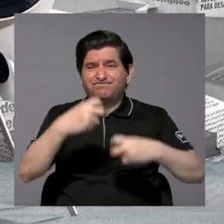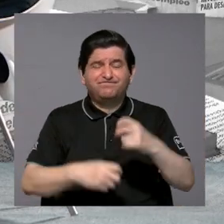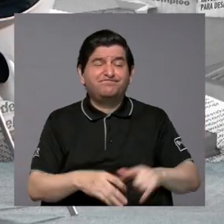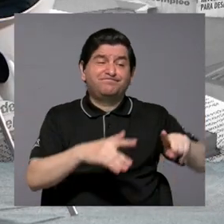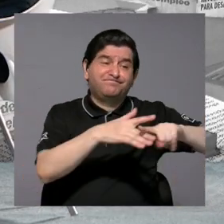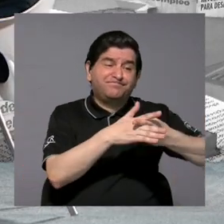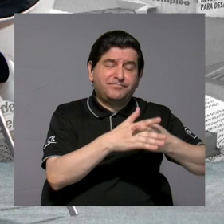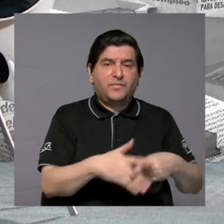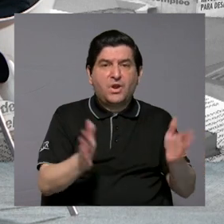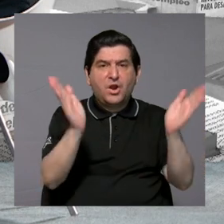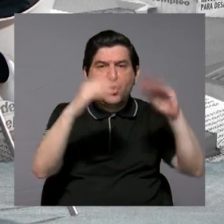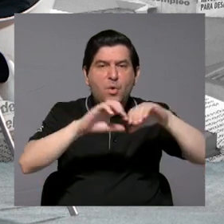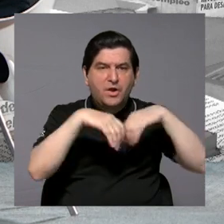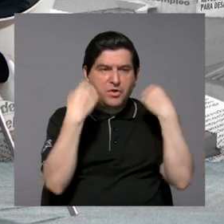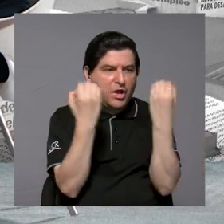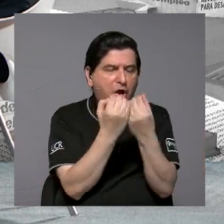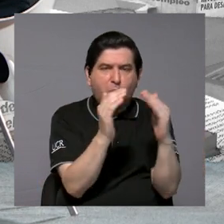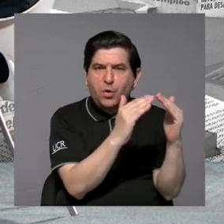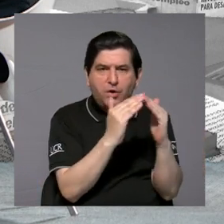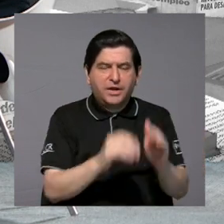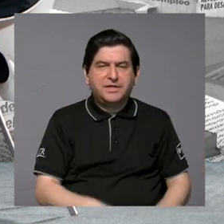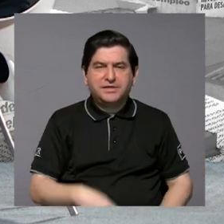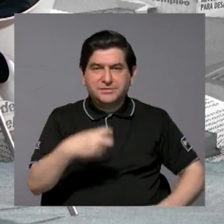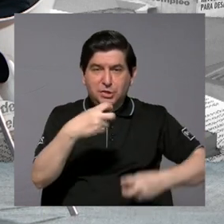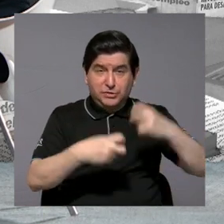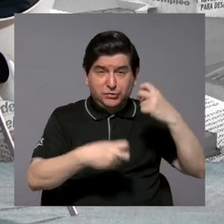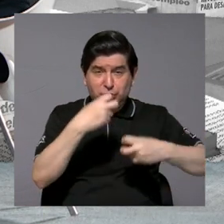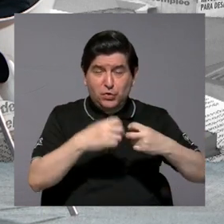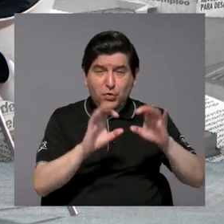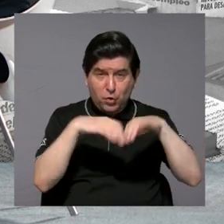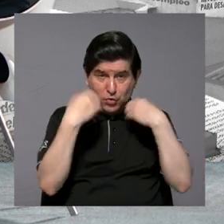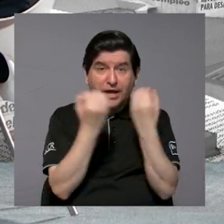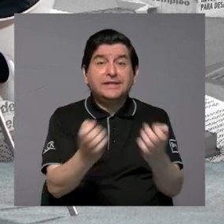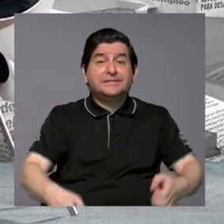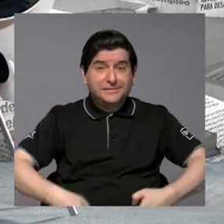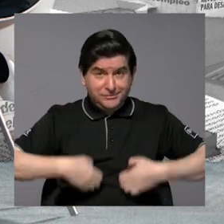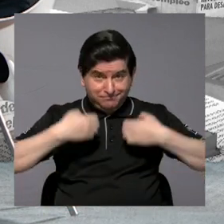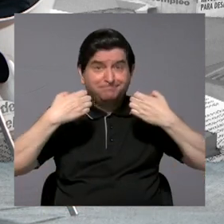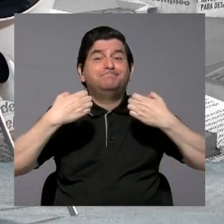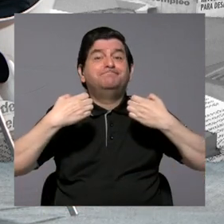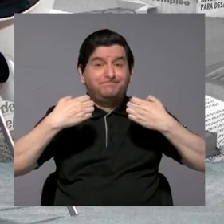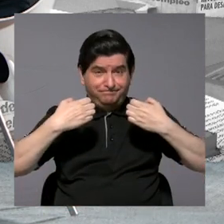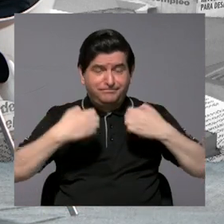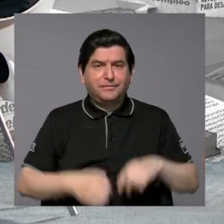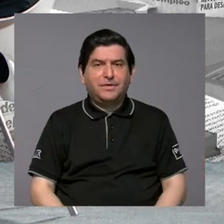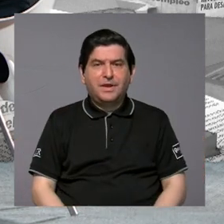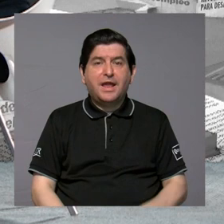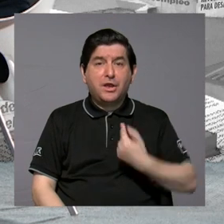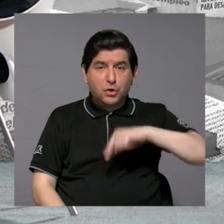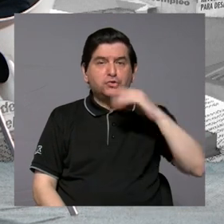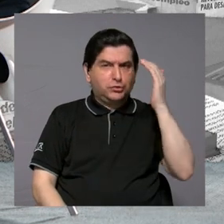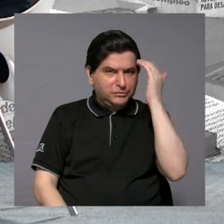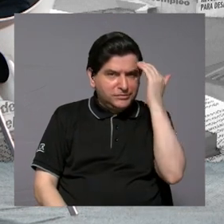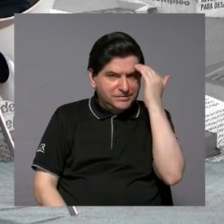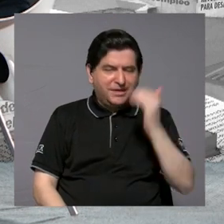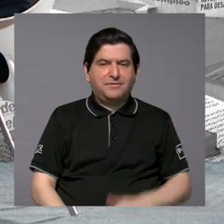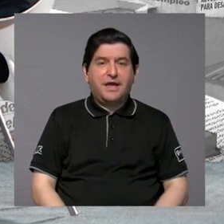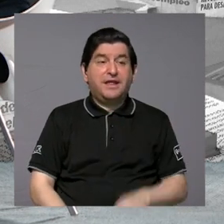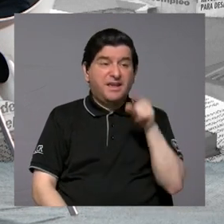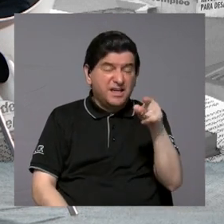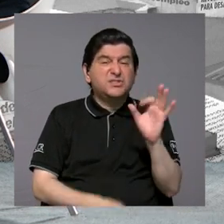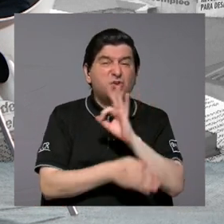problema que nos encontramos al inicio no había organización comunal y el crimen organizado existe ya no tenemos que cerrar los ojos